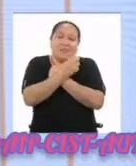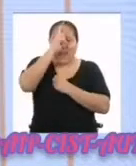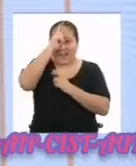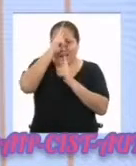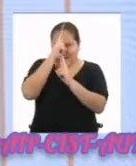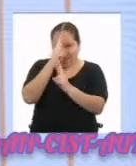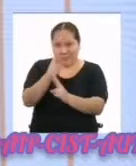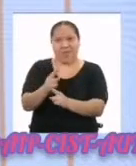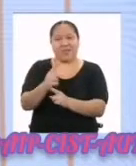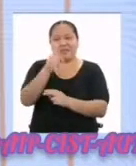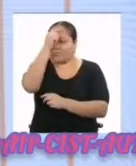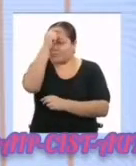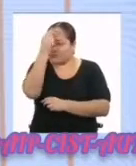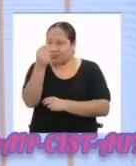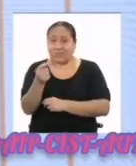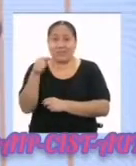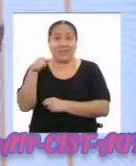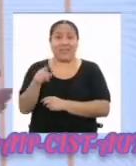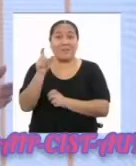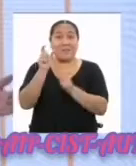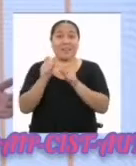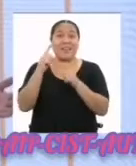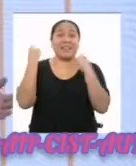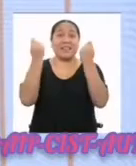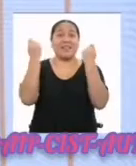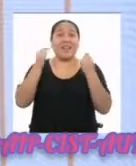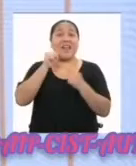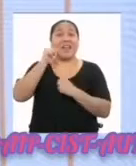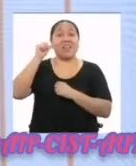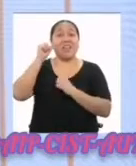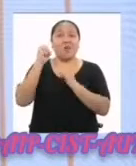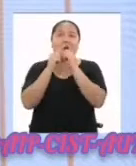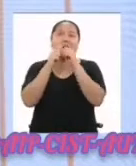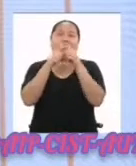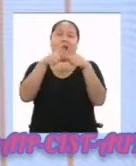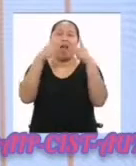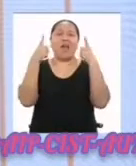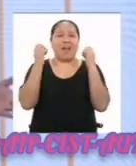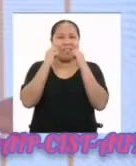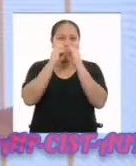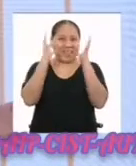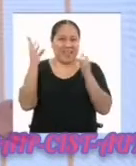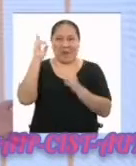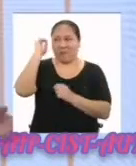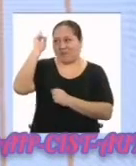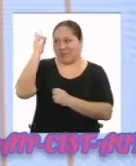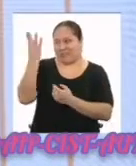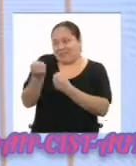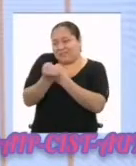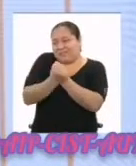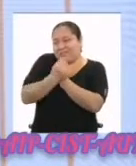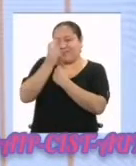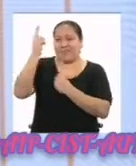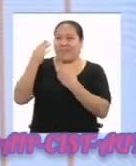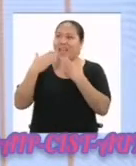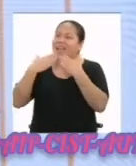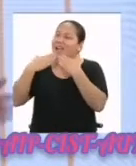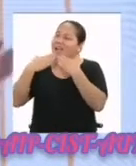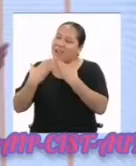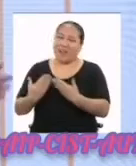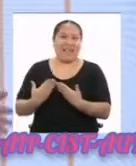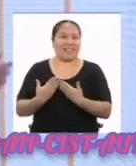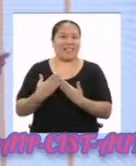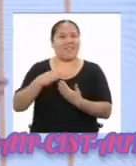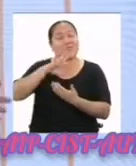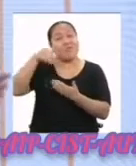y reconocimiento a quienes celebraron ayer un gran día, nuestros maestros. Queridos profesores, muchas gracias por todo